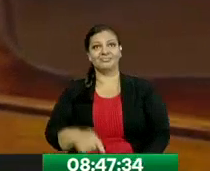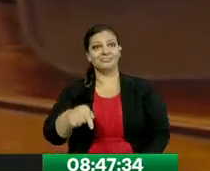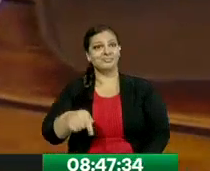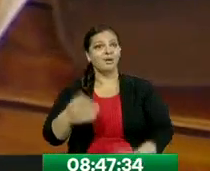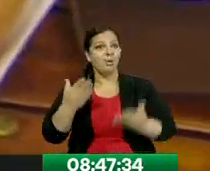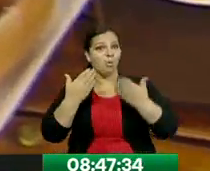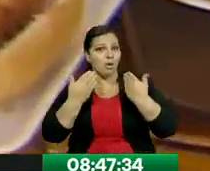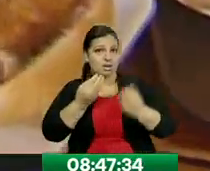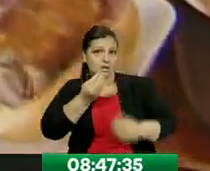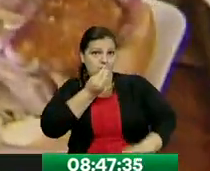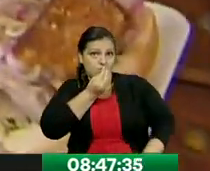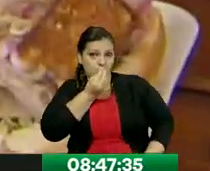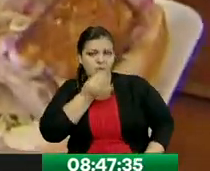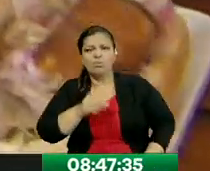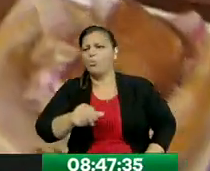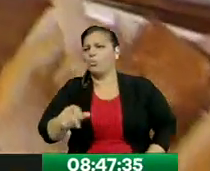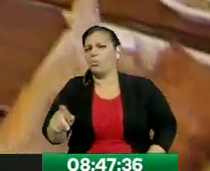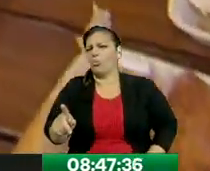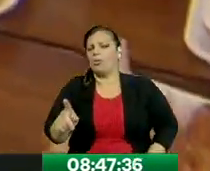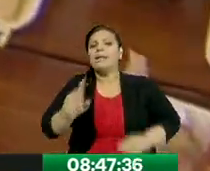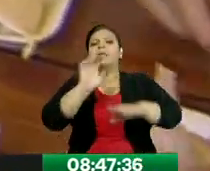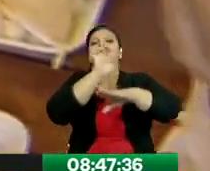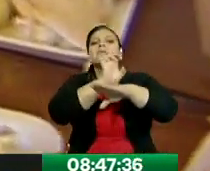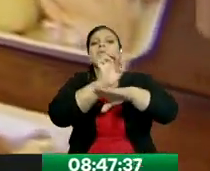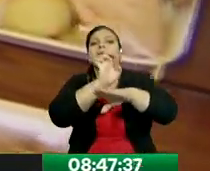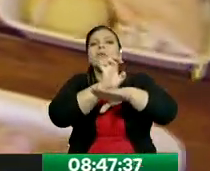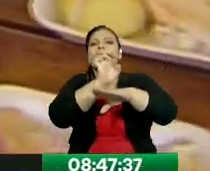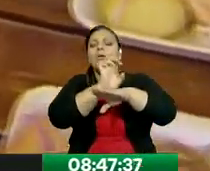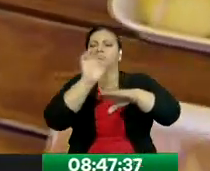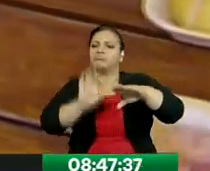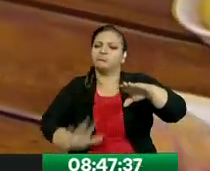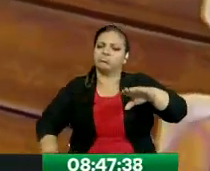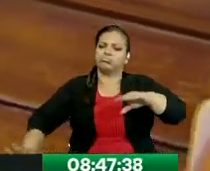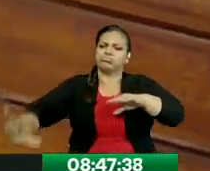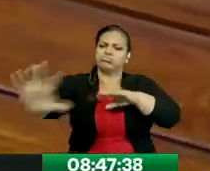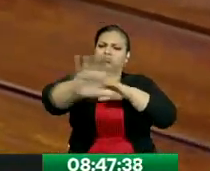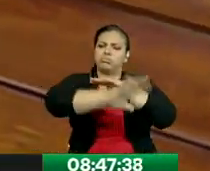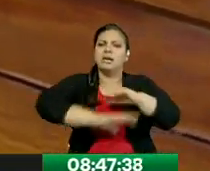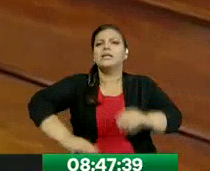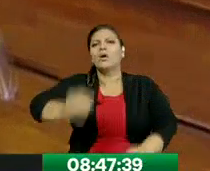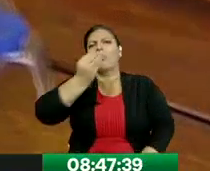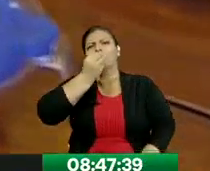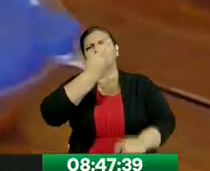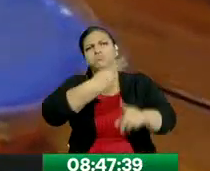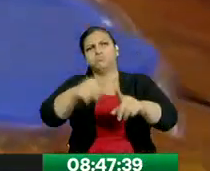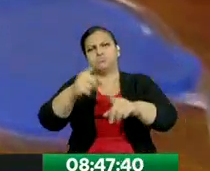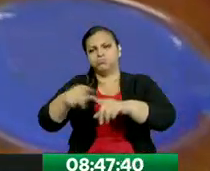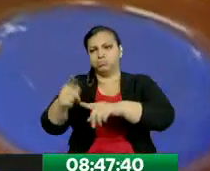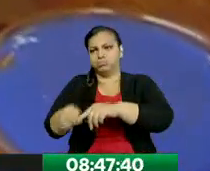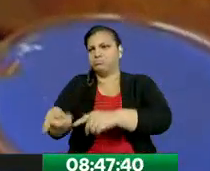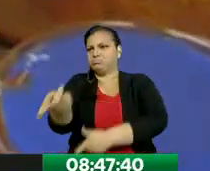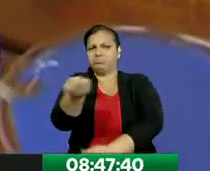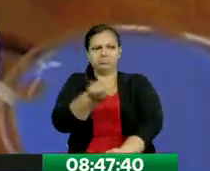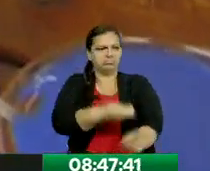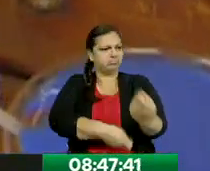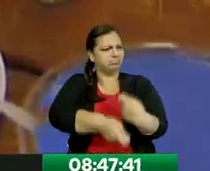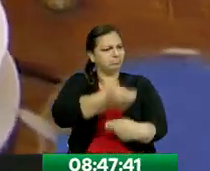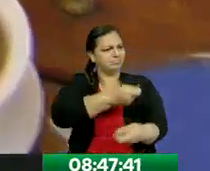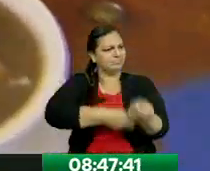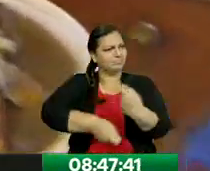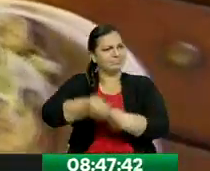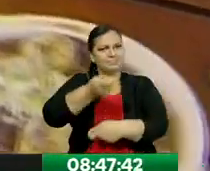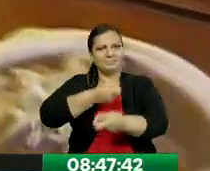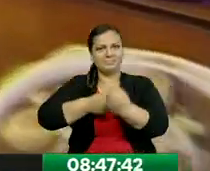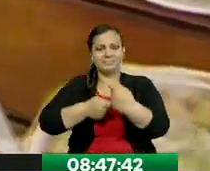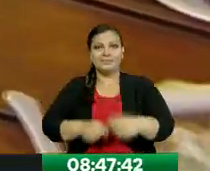Guayaquil, sino de las diferentes ciudades de nuestro país. Y acá en el Parque Samanes se está presentando este